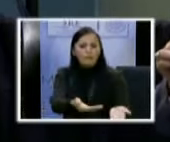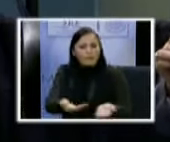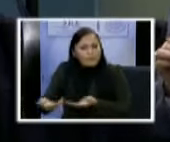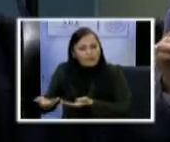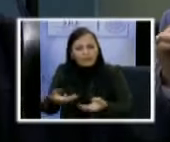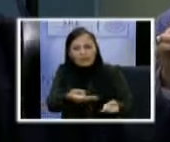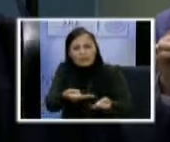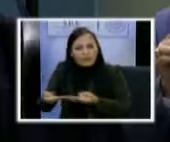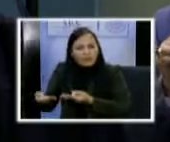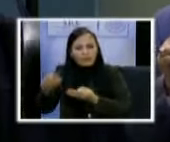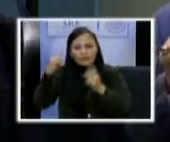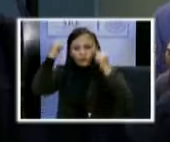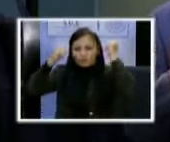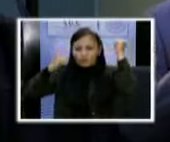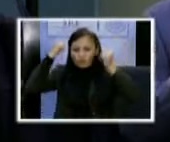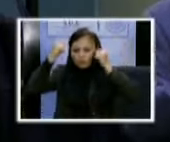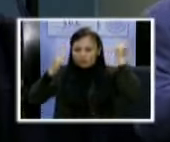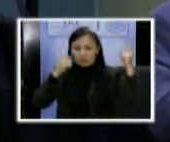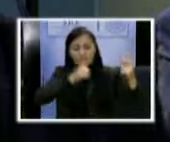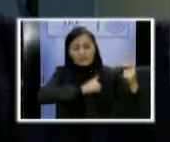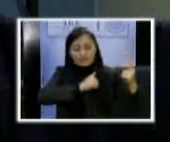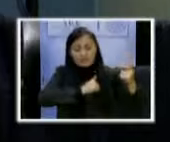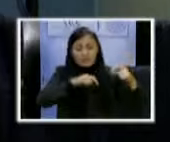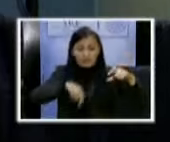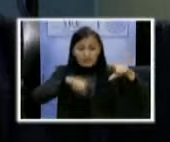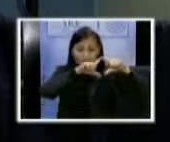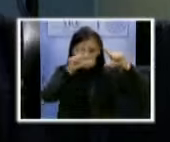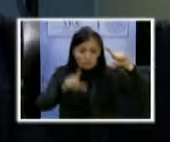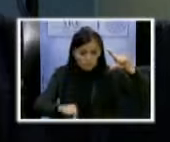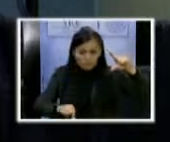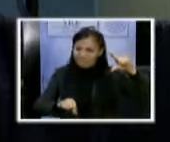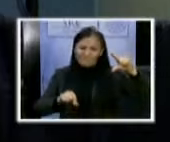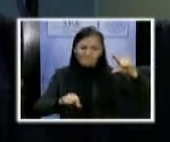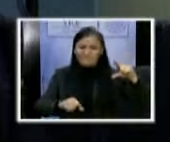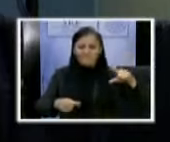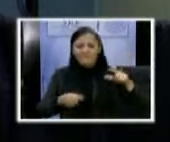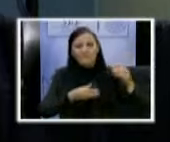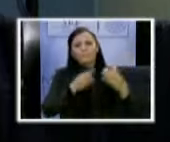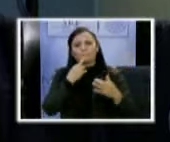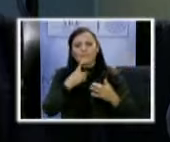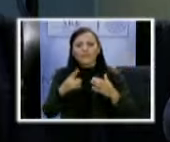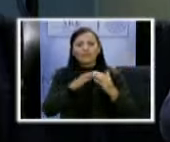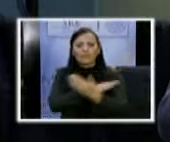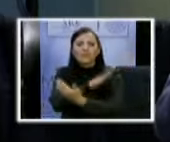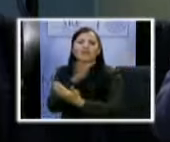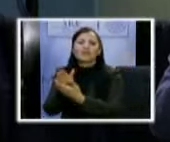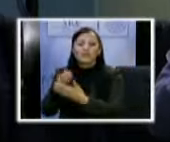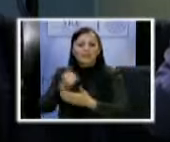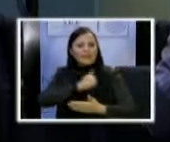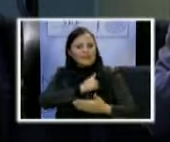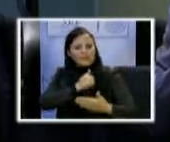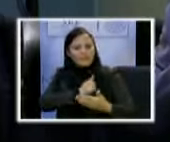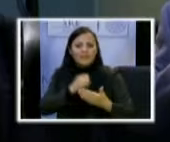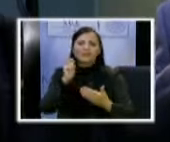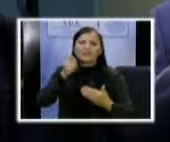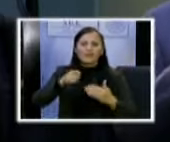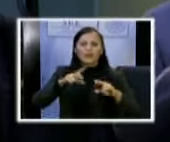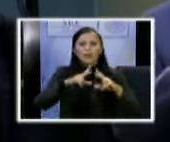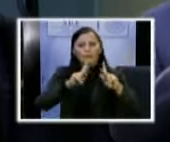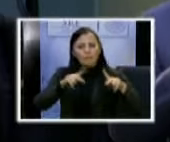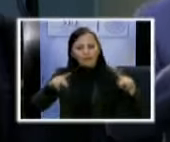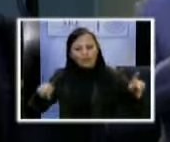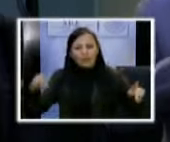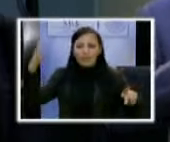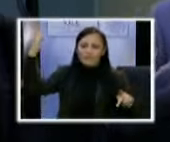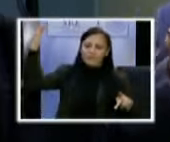vienen de Canadá, que es 1,5 millones, porque les va a ofrecer lo mismo que nosotros les ofrecemos, o sea, sol, playa,